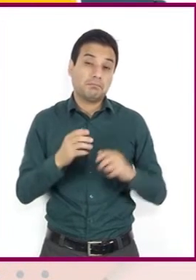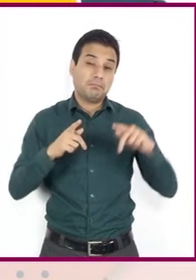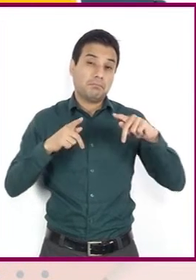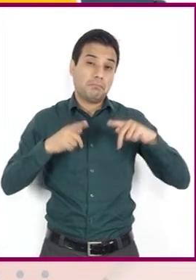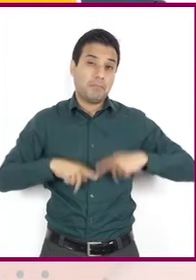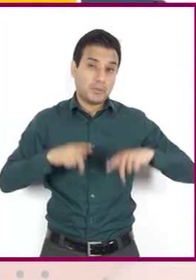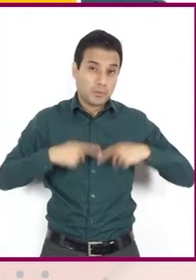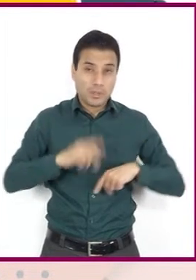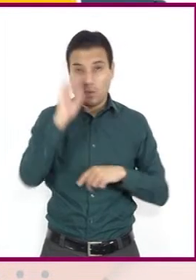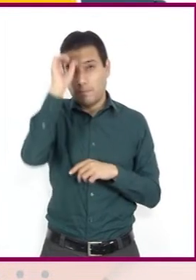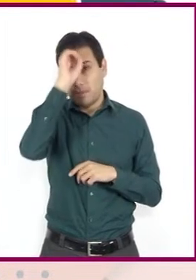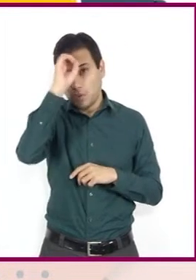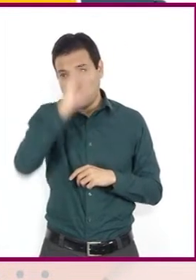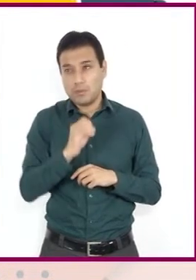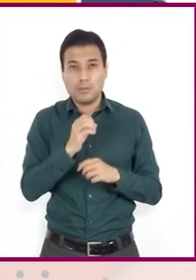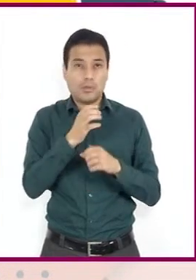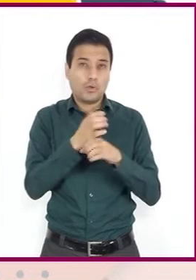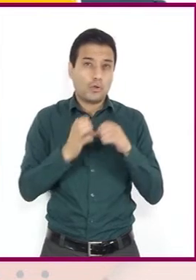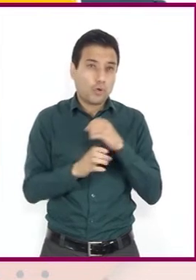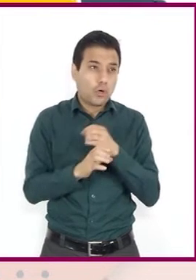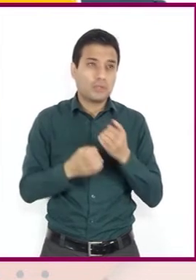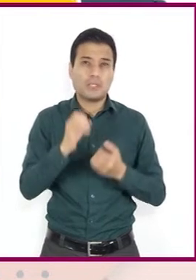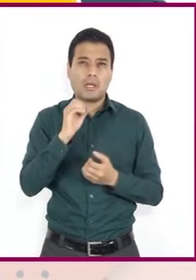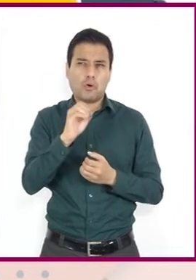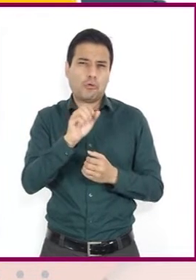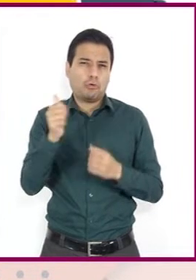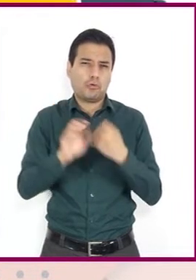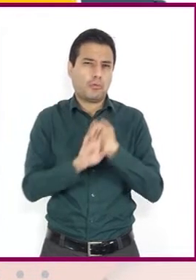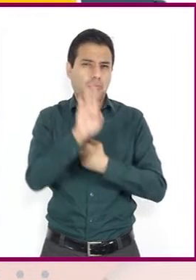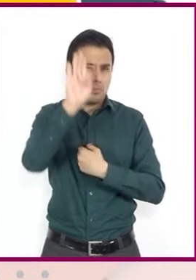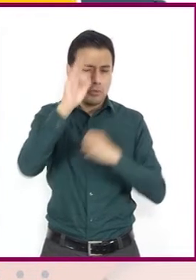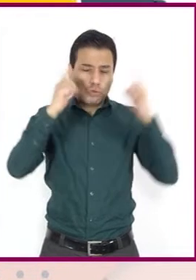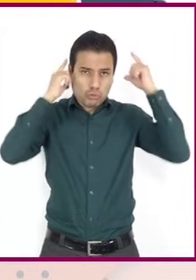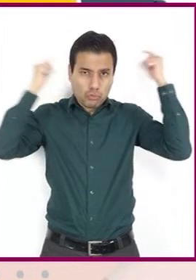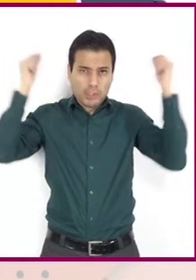persona, un objeto o un ser fantástico y